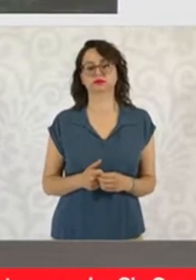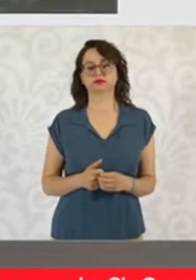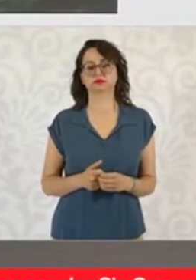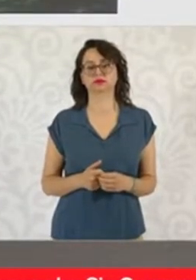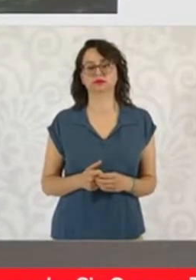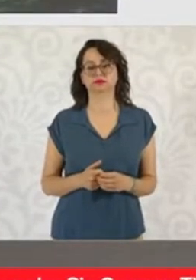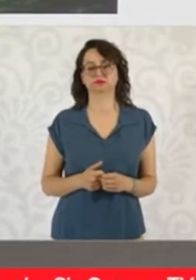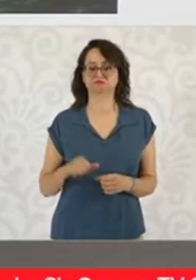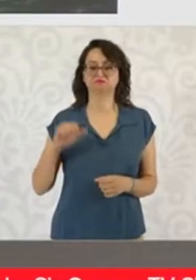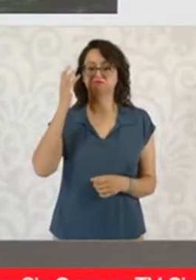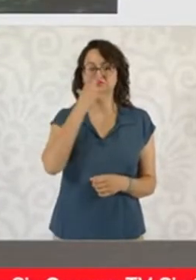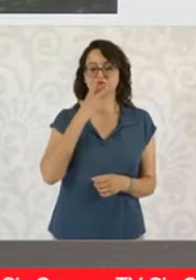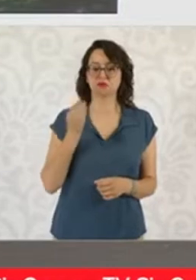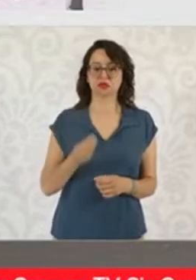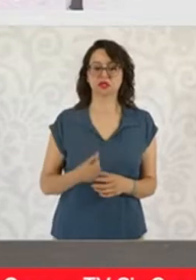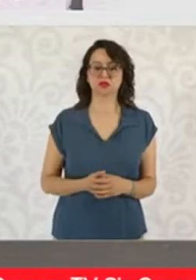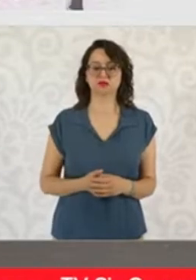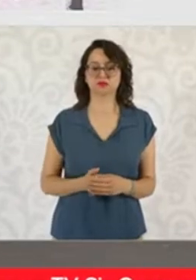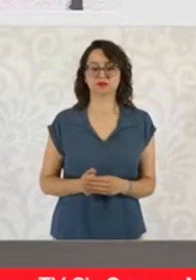Están bastante bonitos.